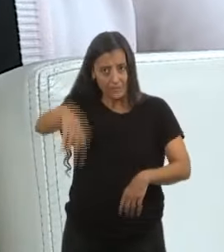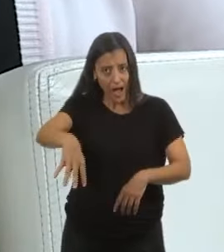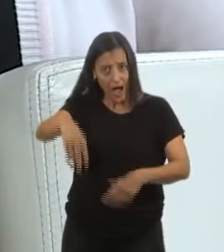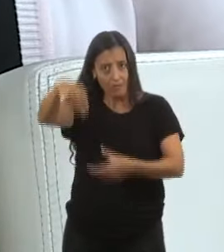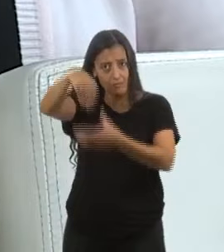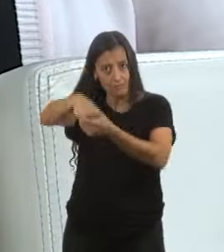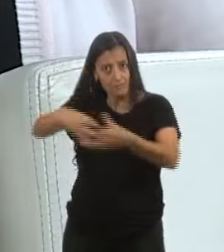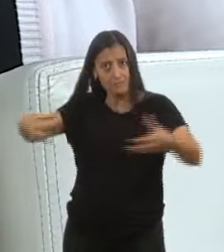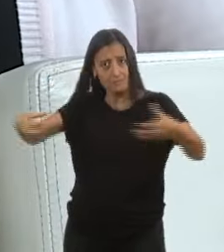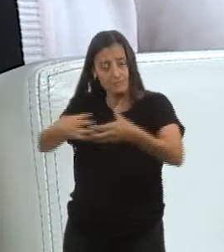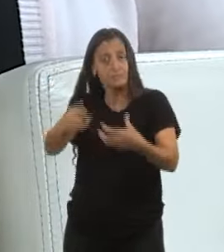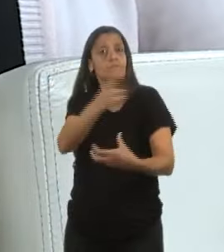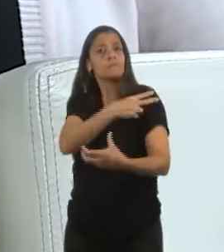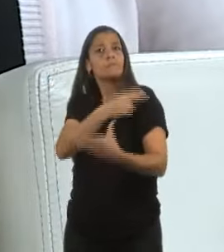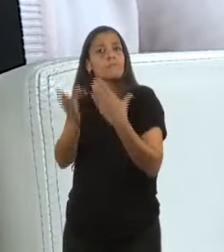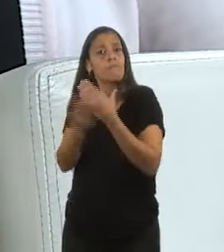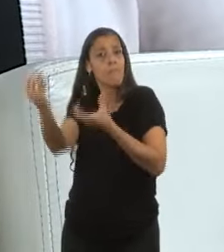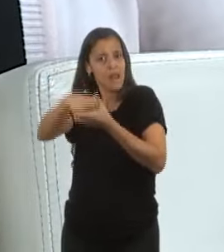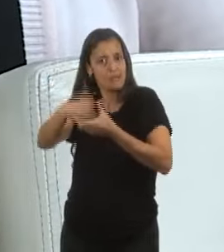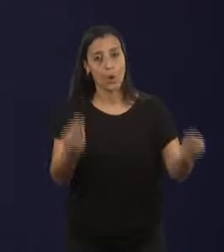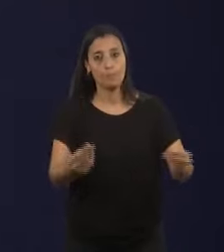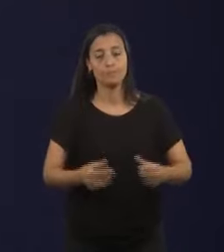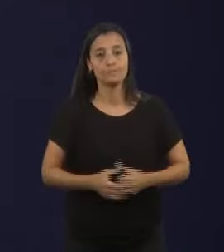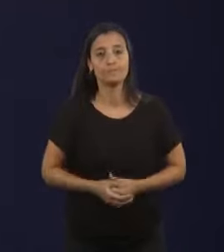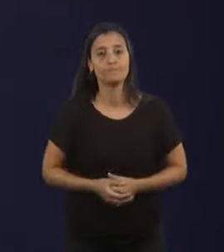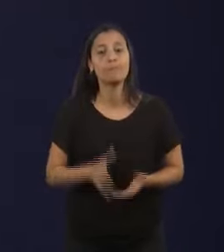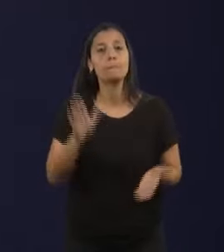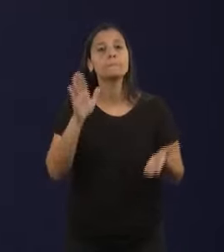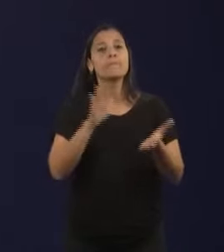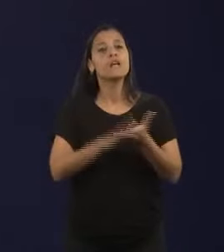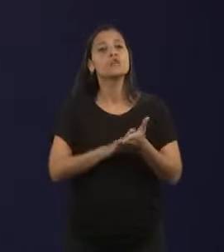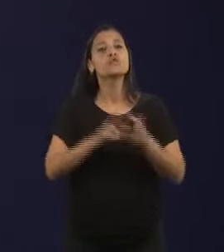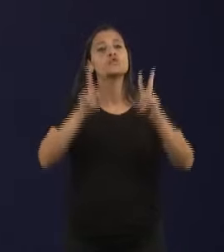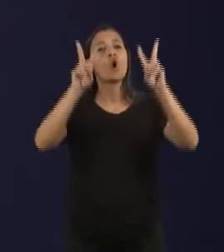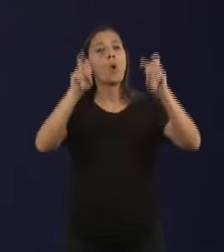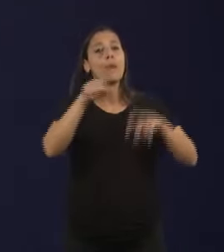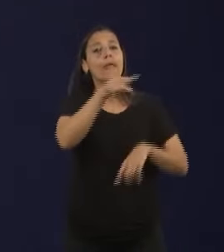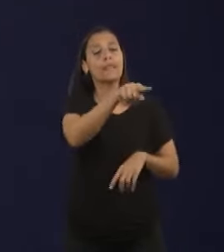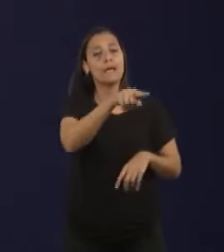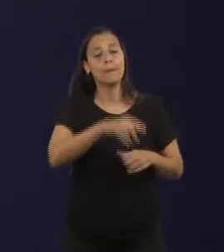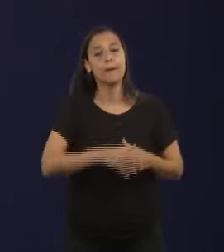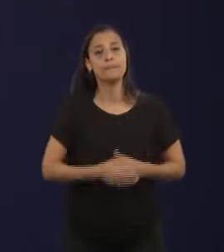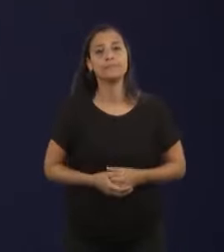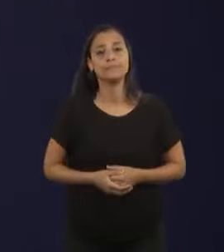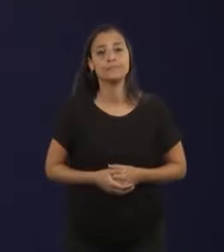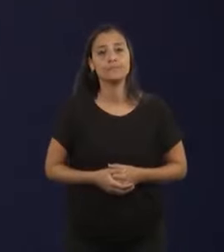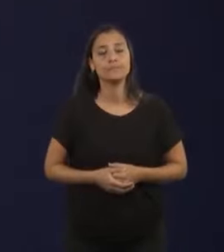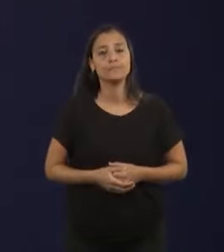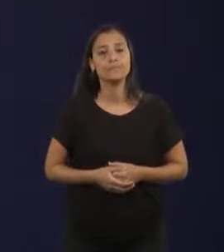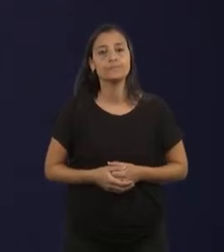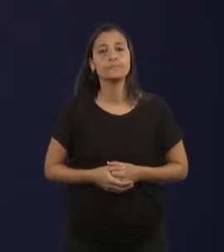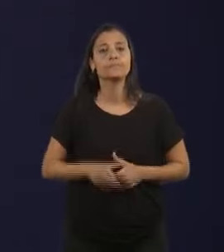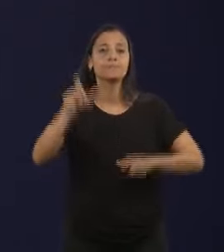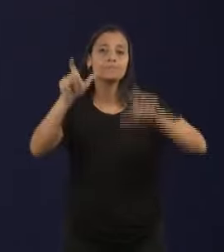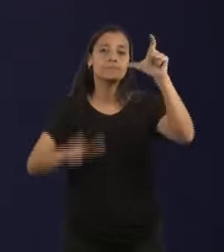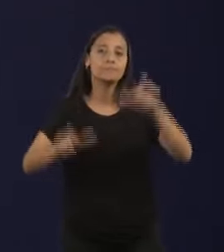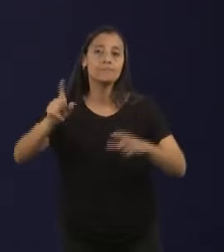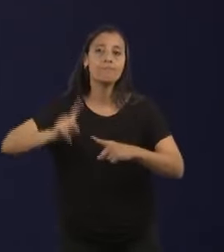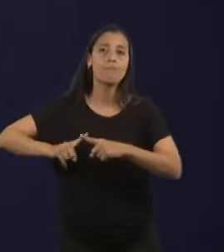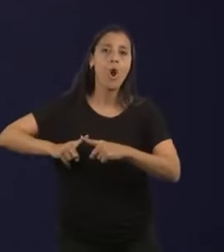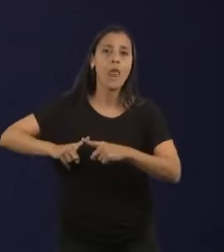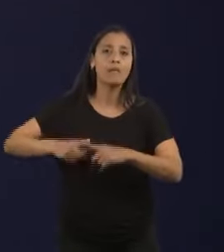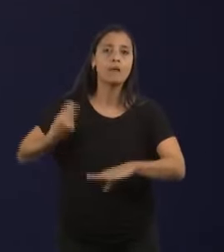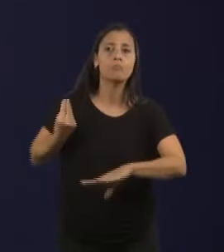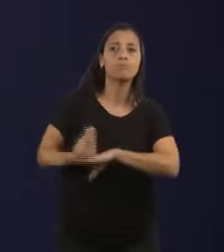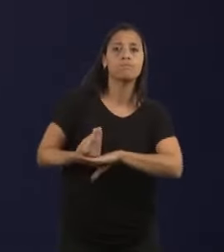jefatura de gabinete con un despacho gracias con respecto a funcionarios sin cargo